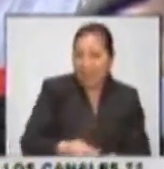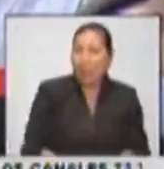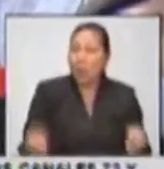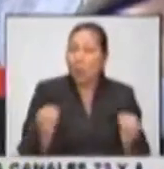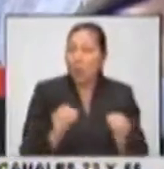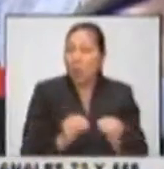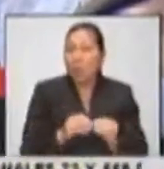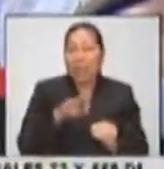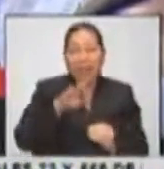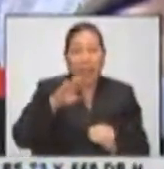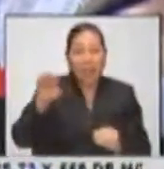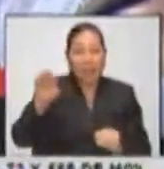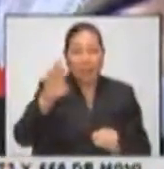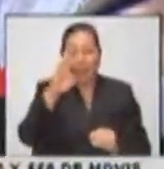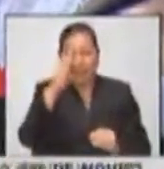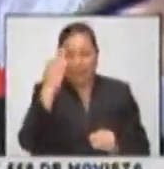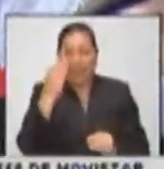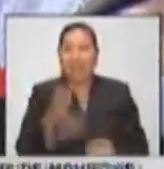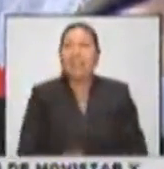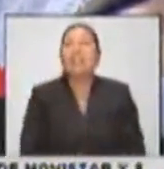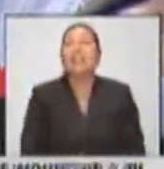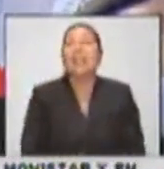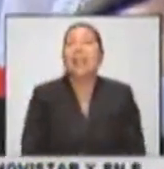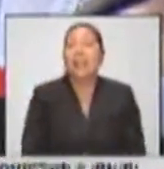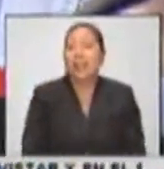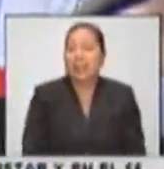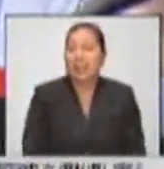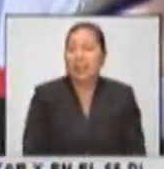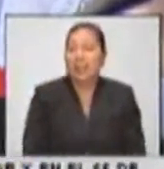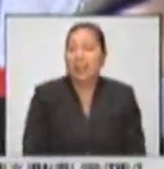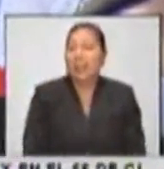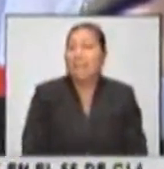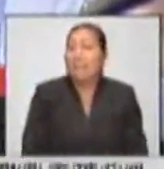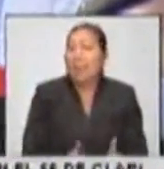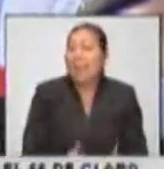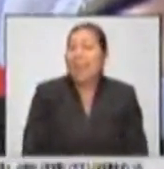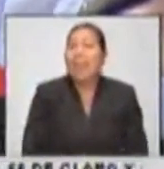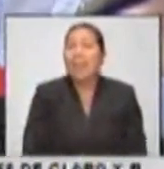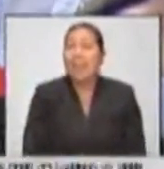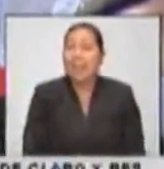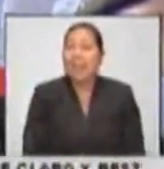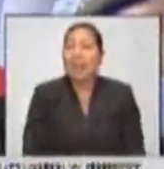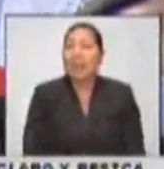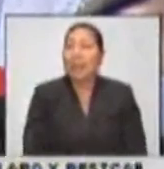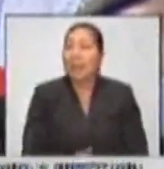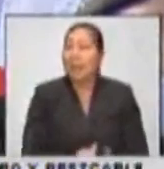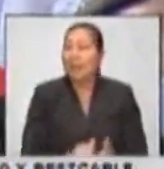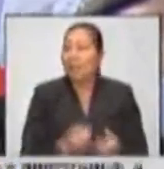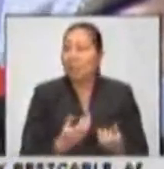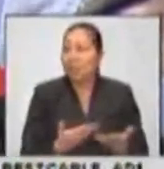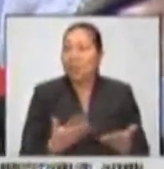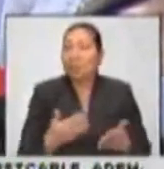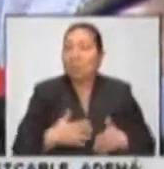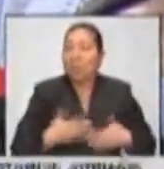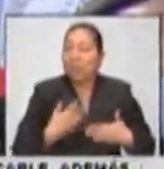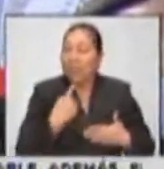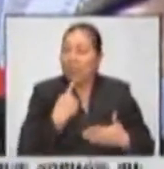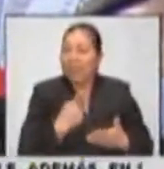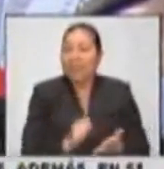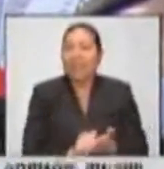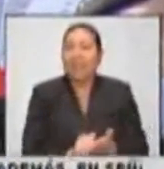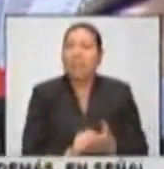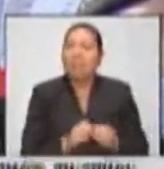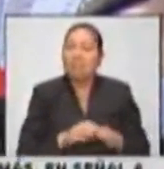a raíz del viaje a París. Sin embargo, hay muchísimas cosas que podríamos